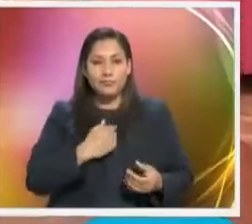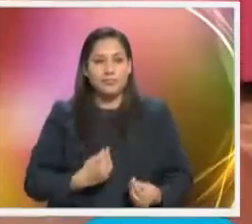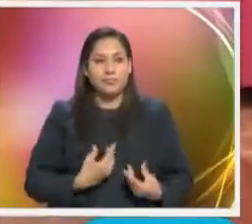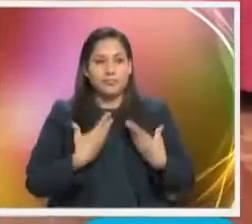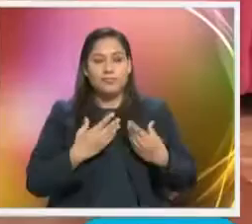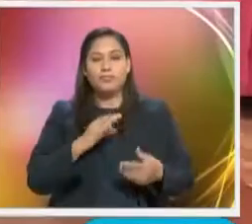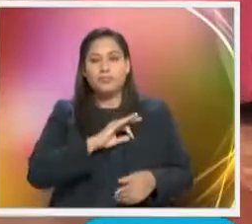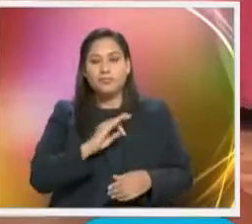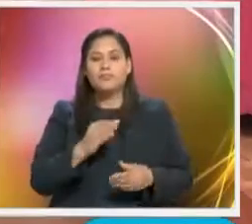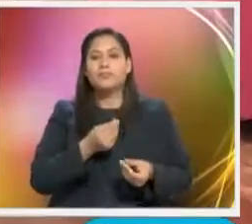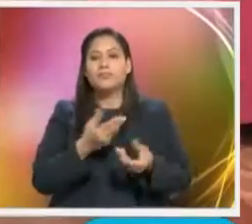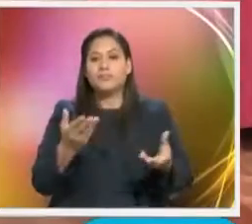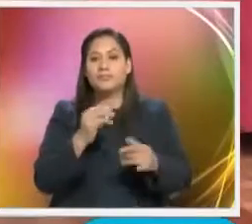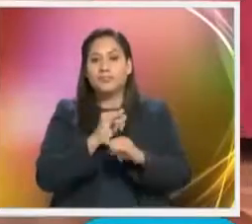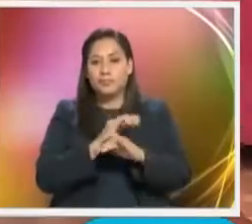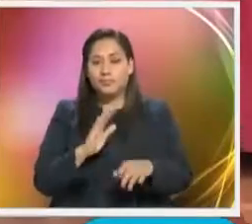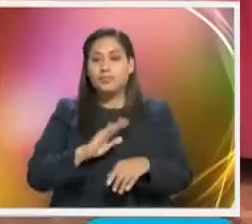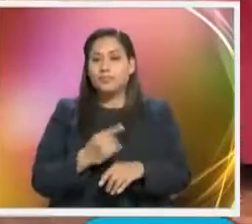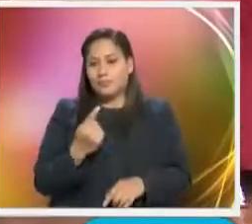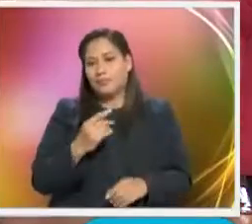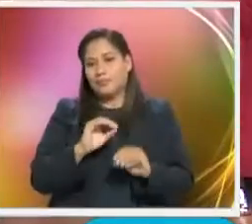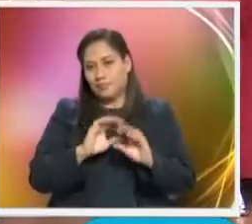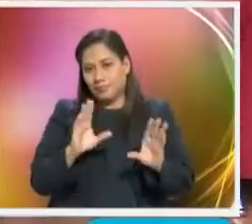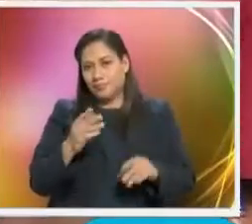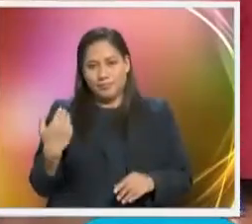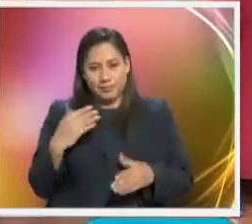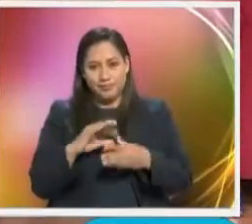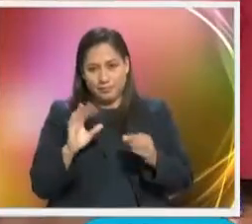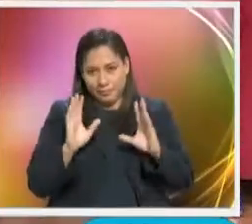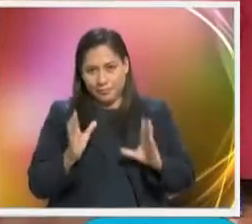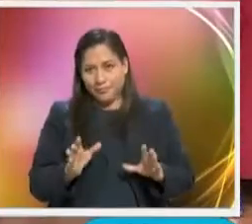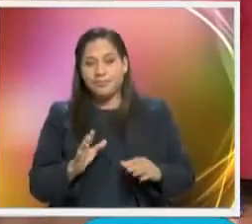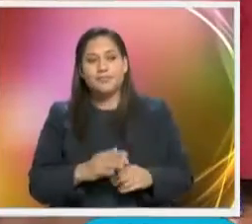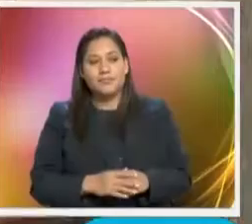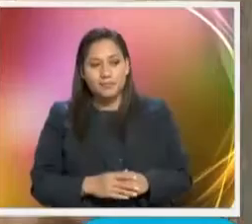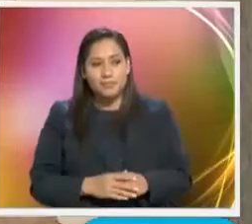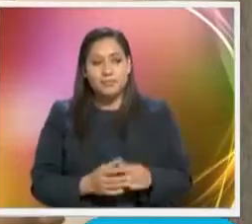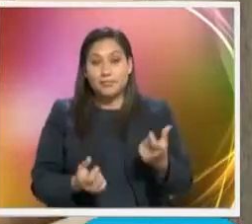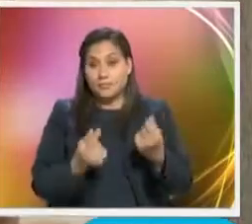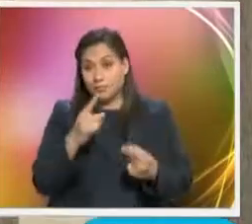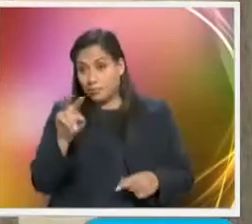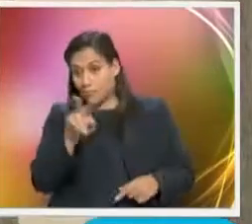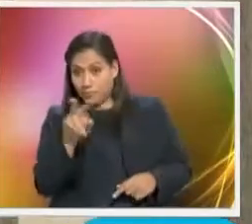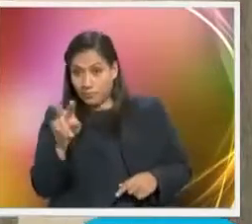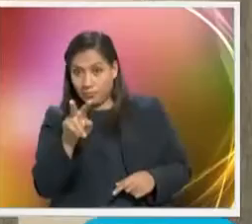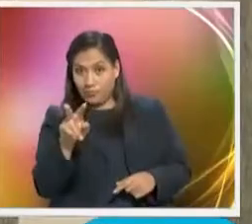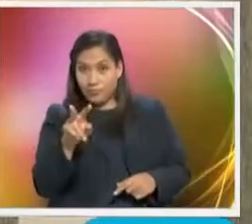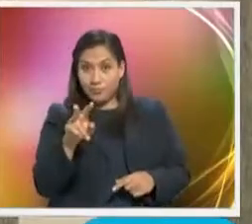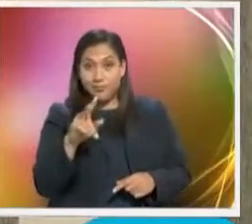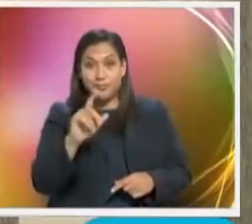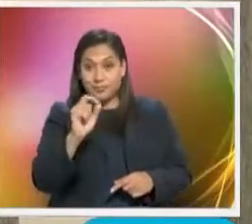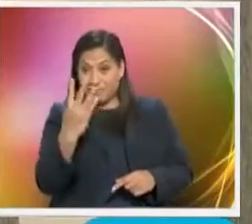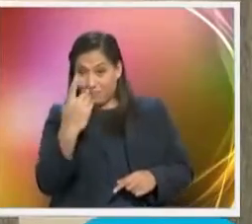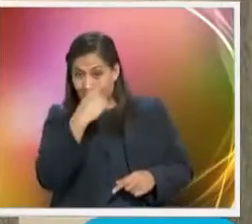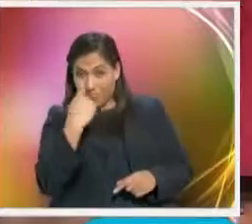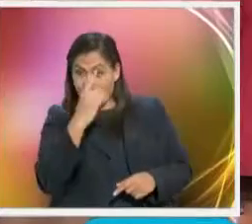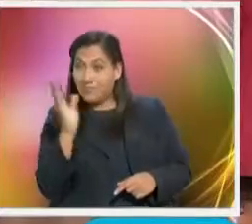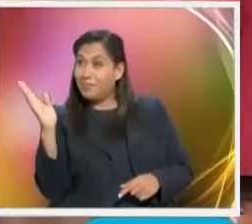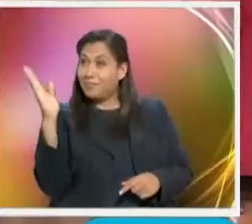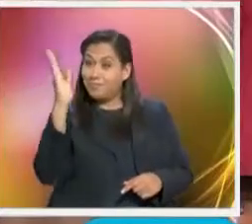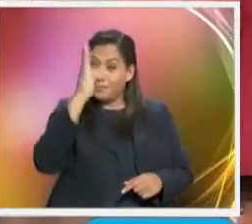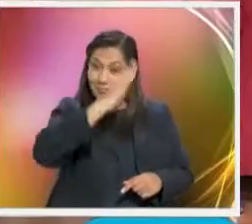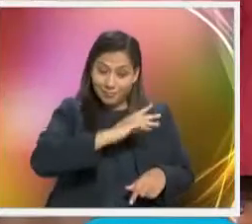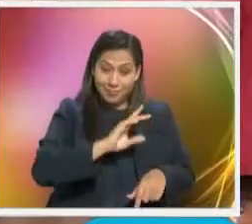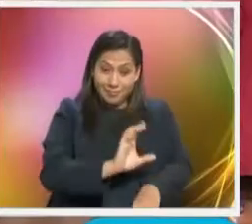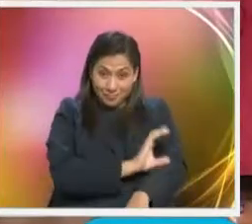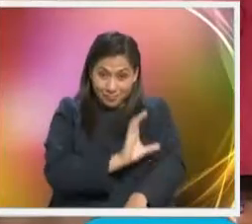poder compartir esta información, porque en efecto, como muy bien decías, bueno, ¿alguna de ustedes termina en efecto el día con pila? Nunca. Para